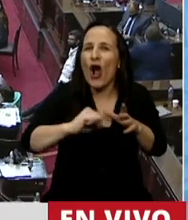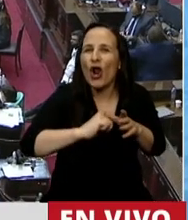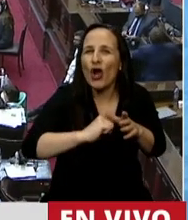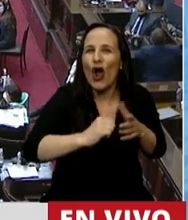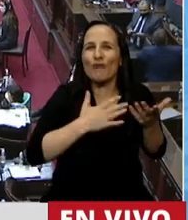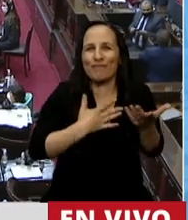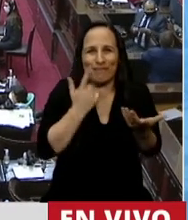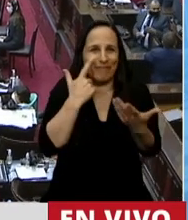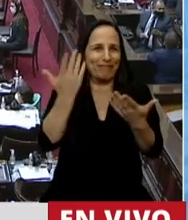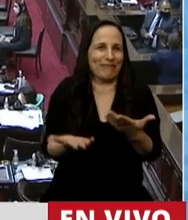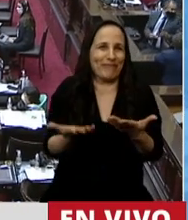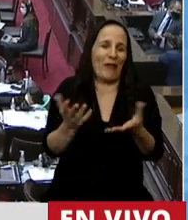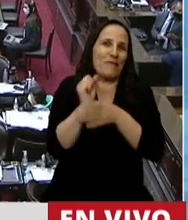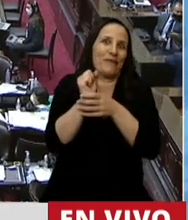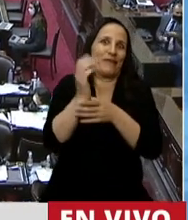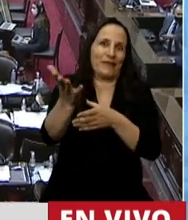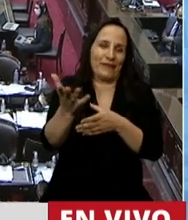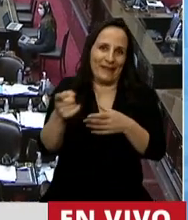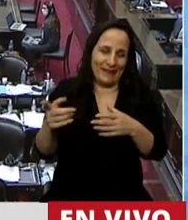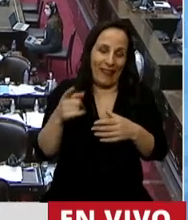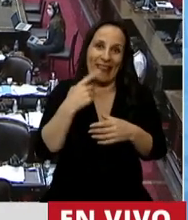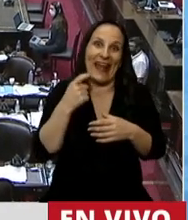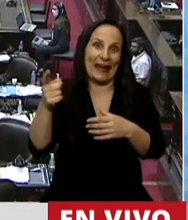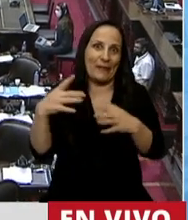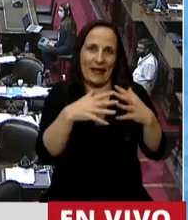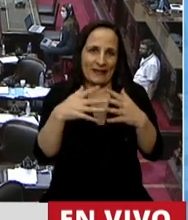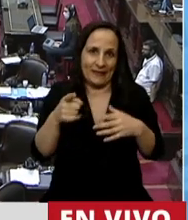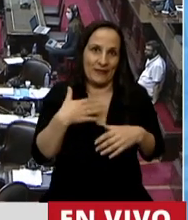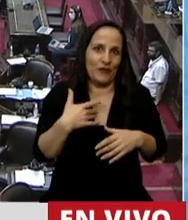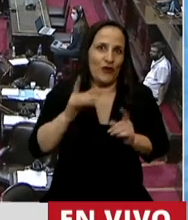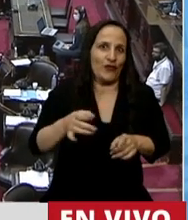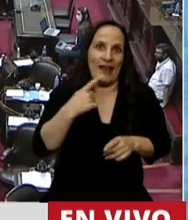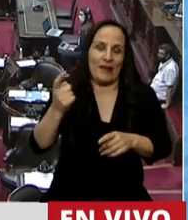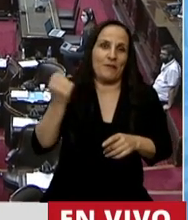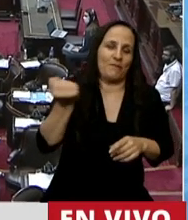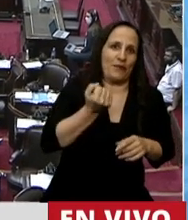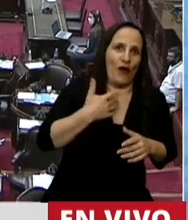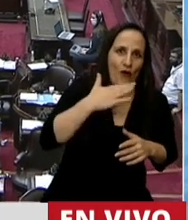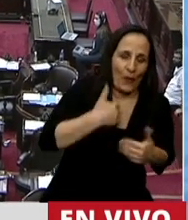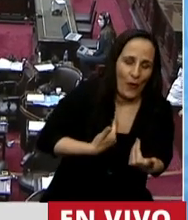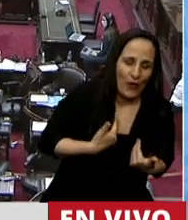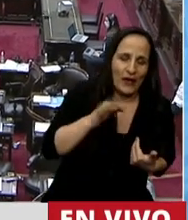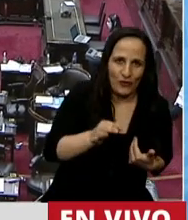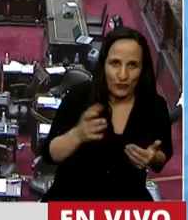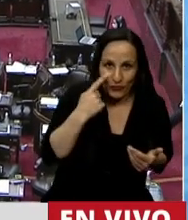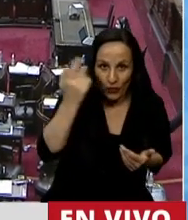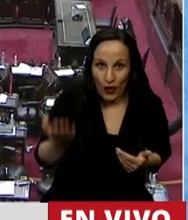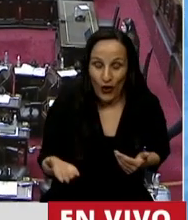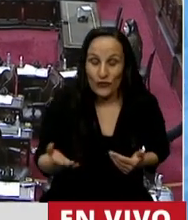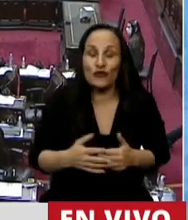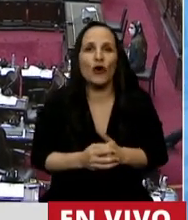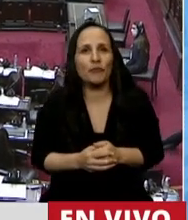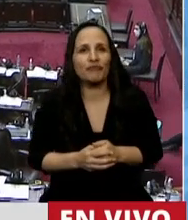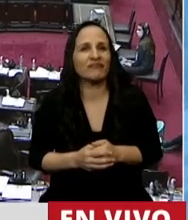de los futbolistas goleadores de River Plate. Y Mónica eligió la vida